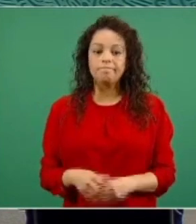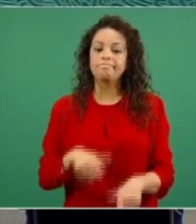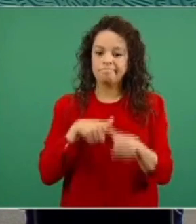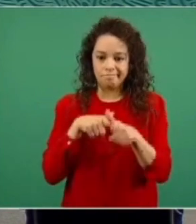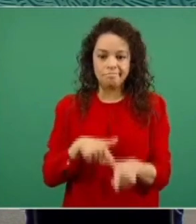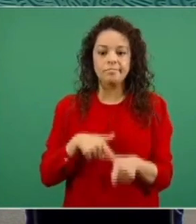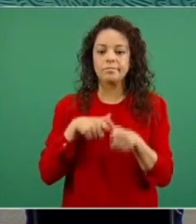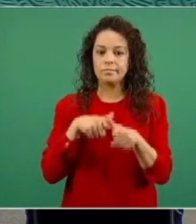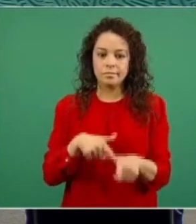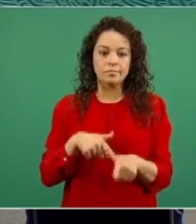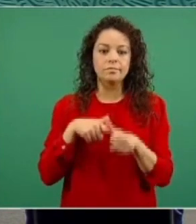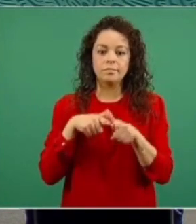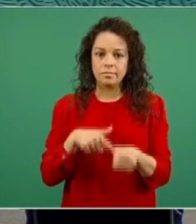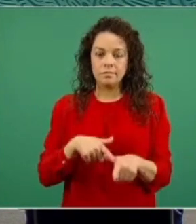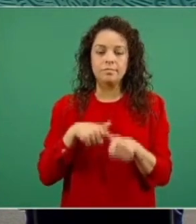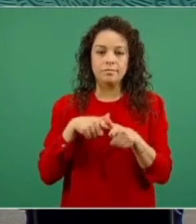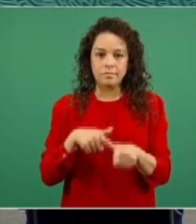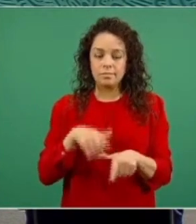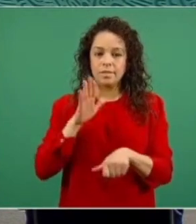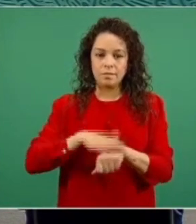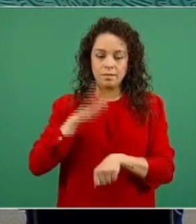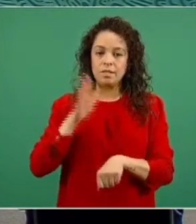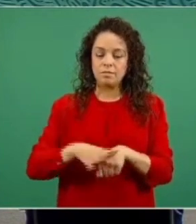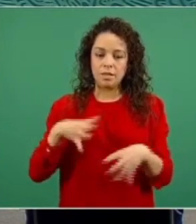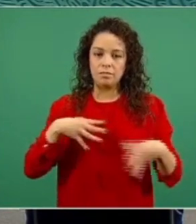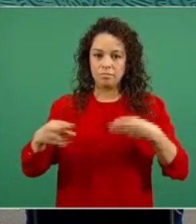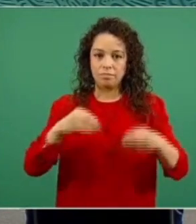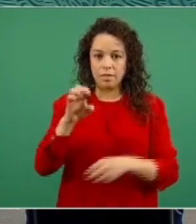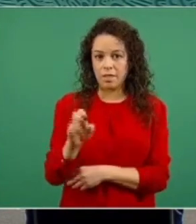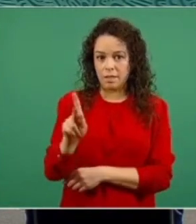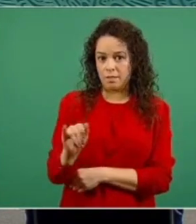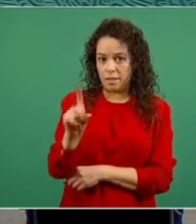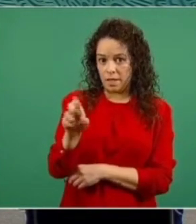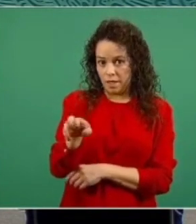continuando la epidemia. La siguiente, por favor.